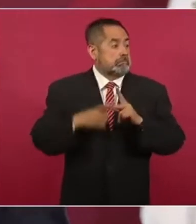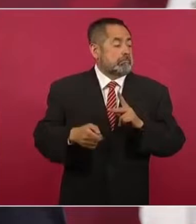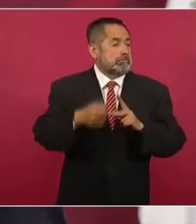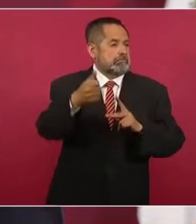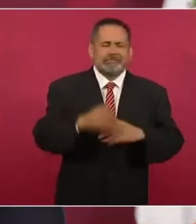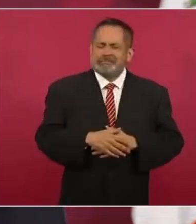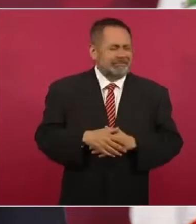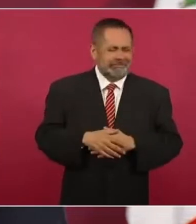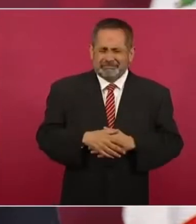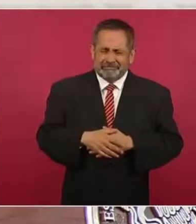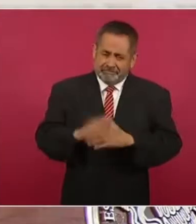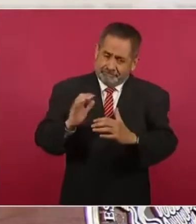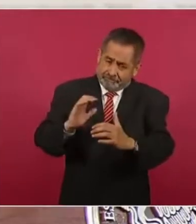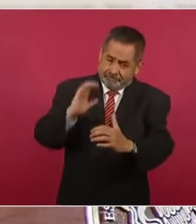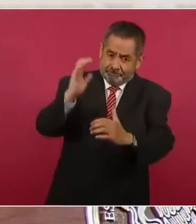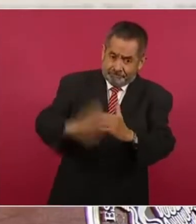es terminar las obras.